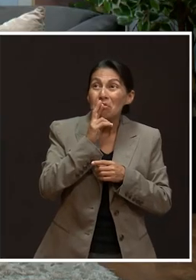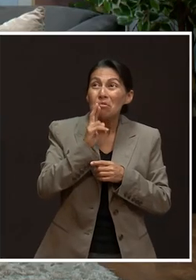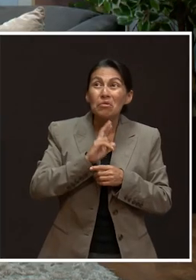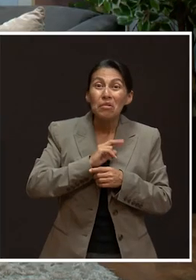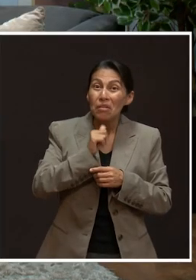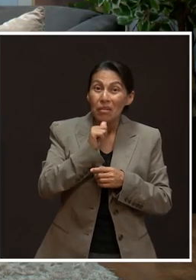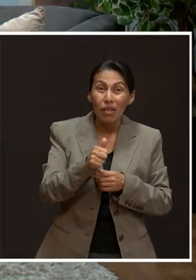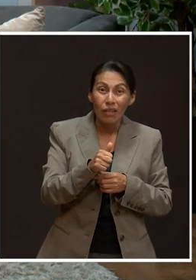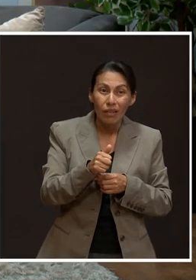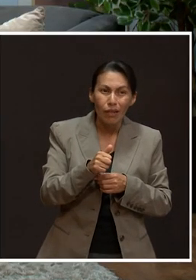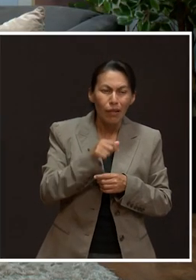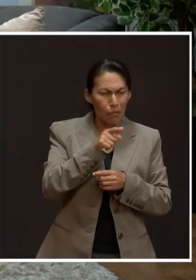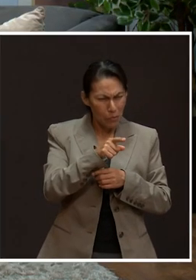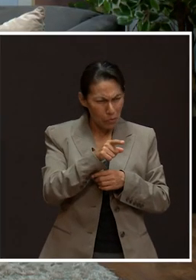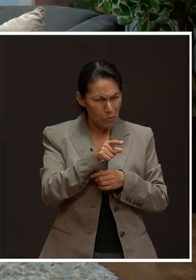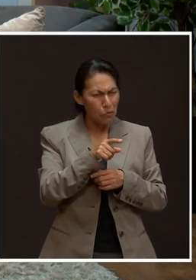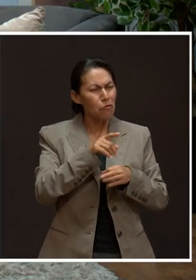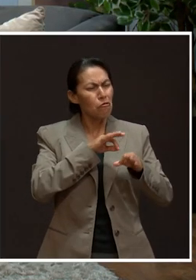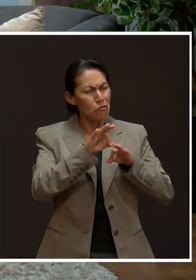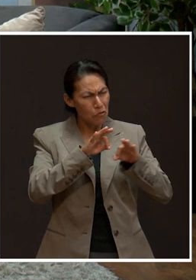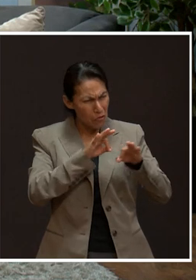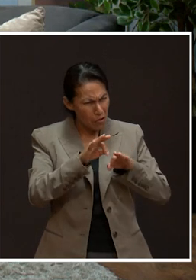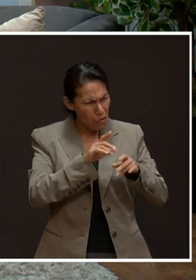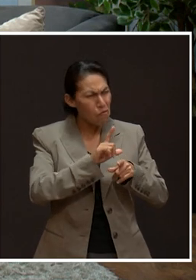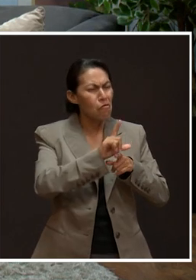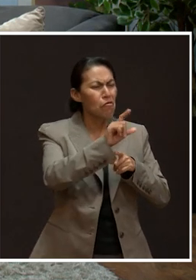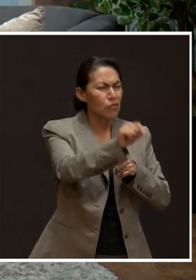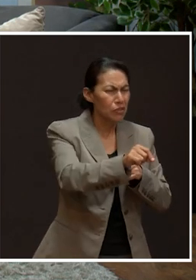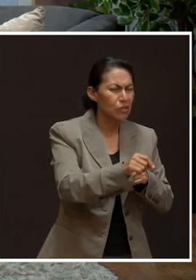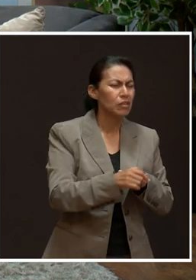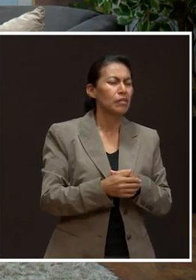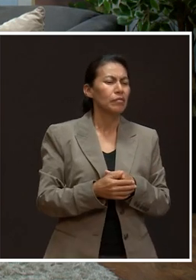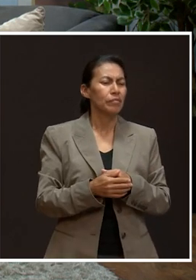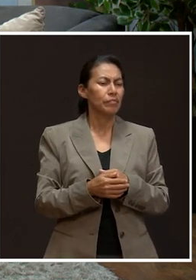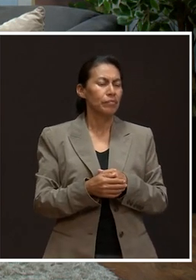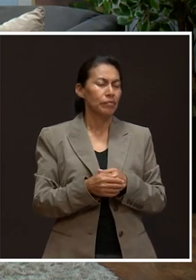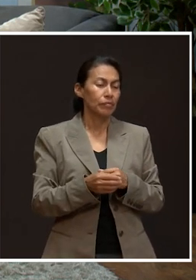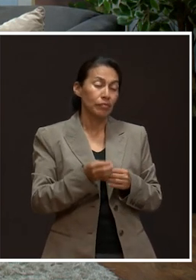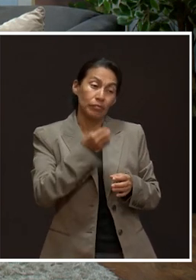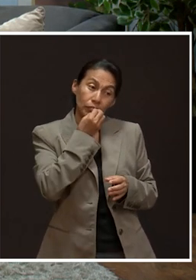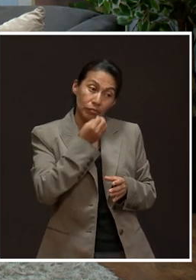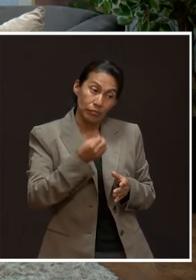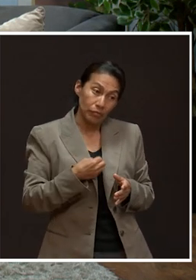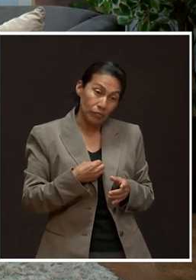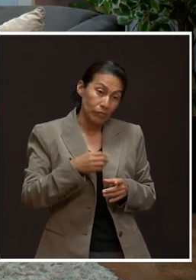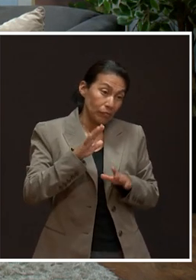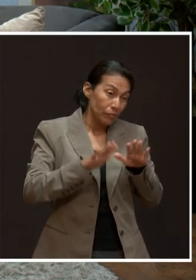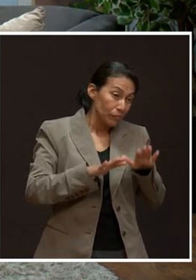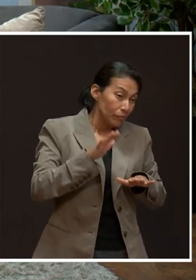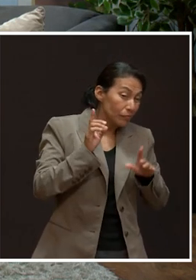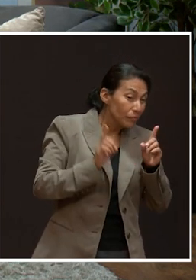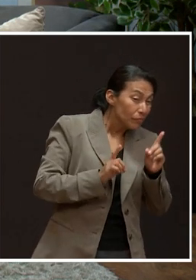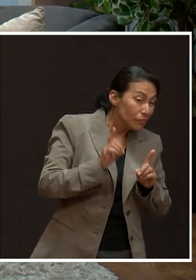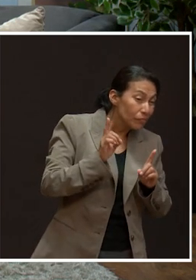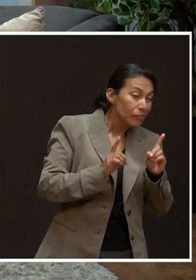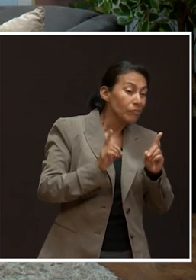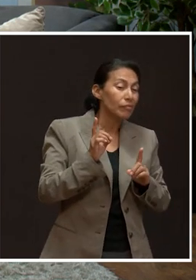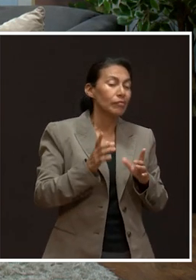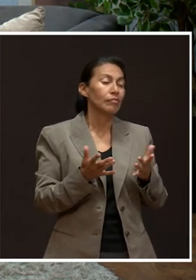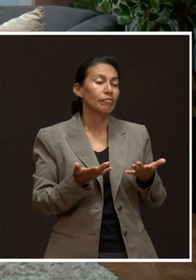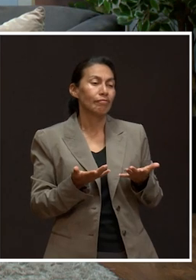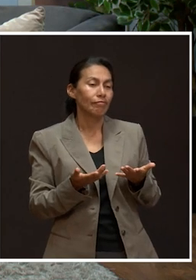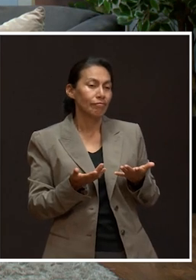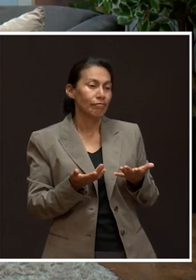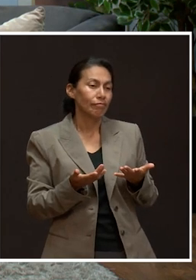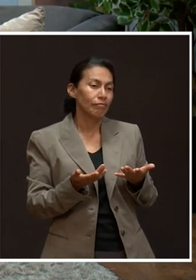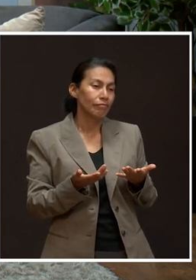Y tú fuiste a trabajar, aún teniendo esa, muchas veces titubeando, ¿verdad? Muchas